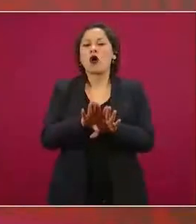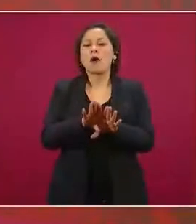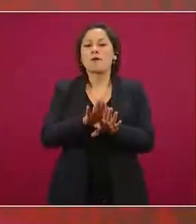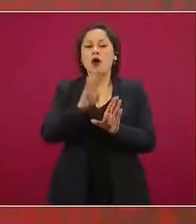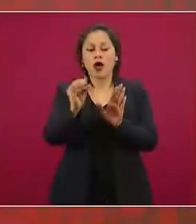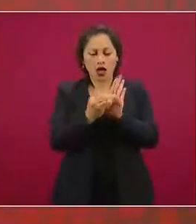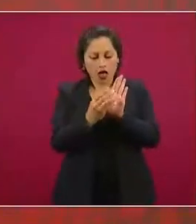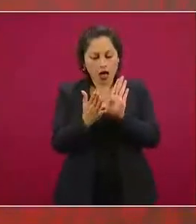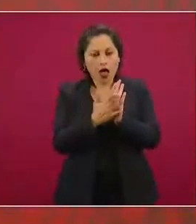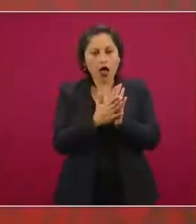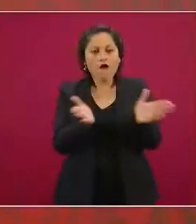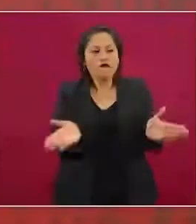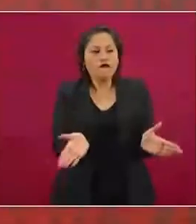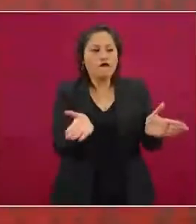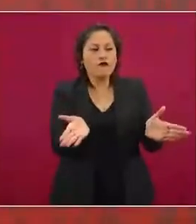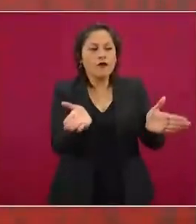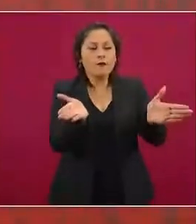rescates,